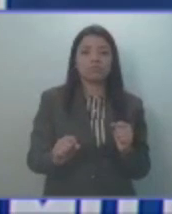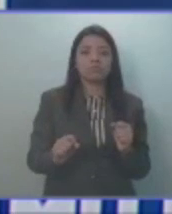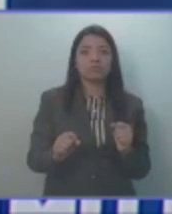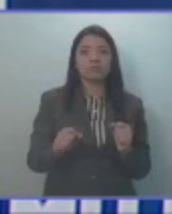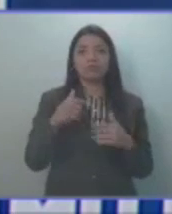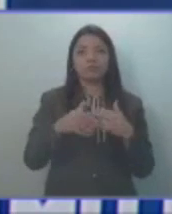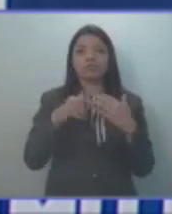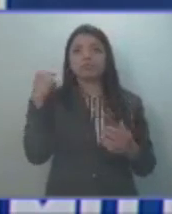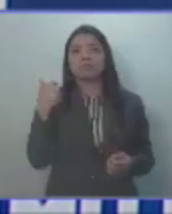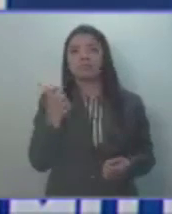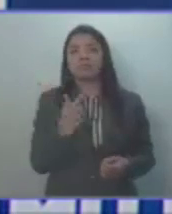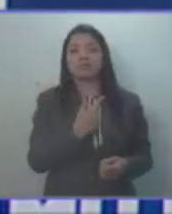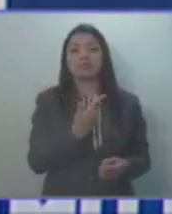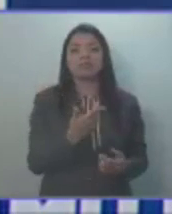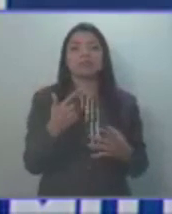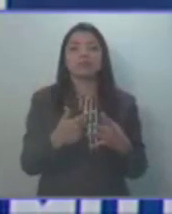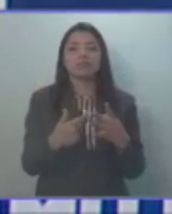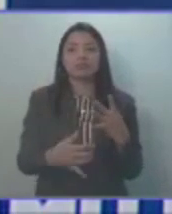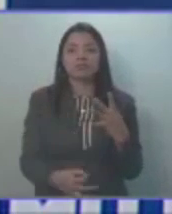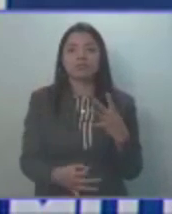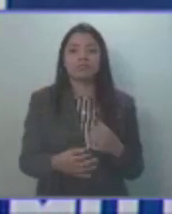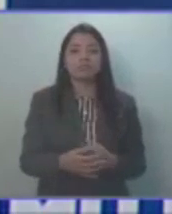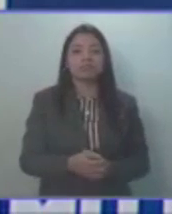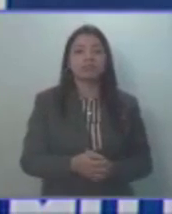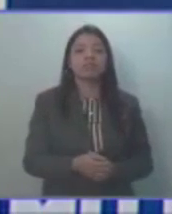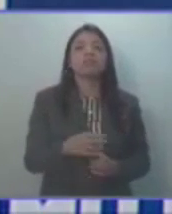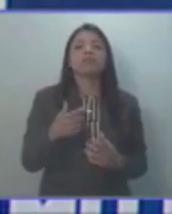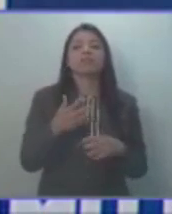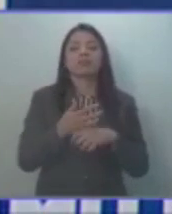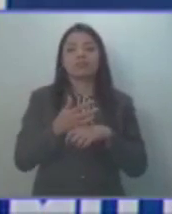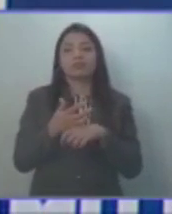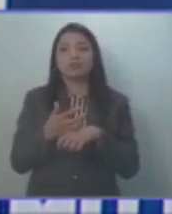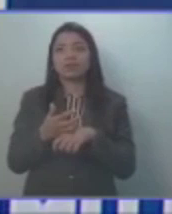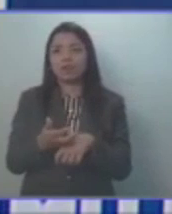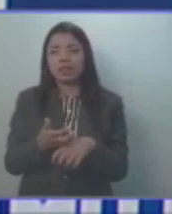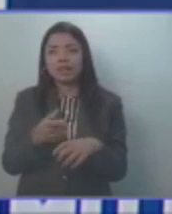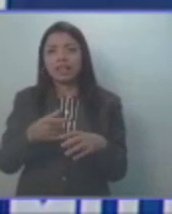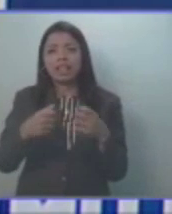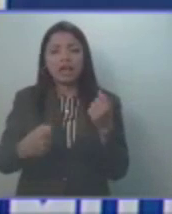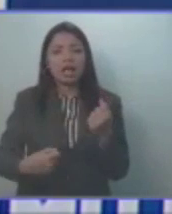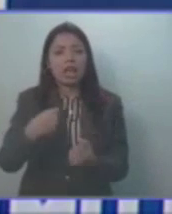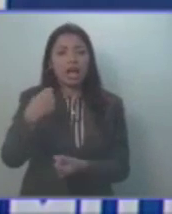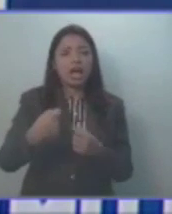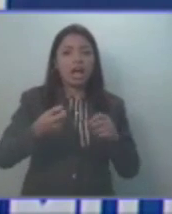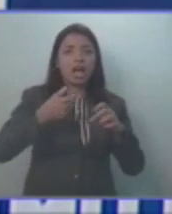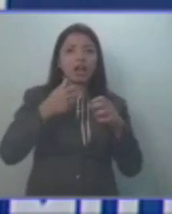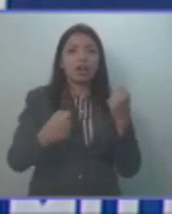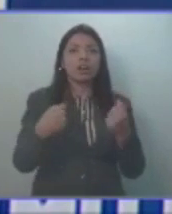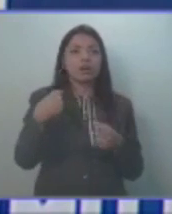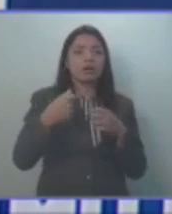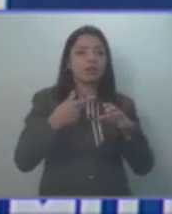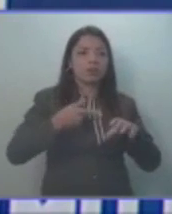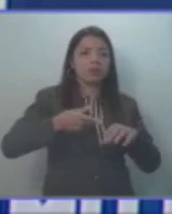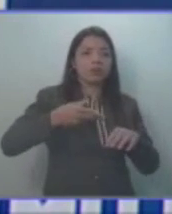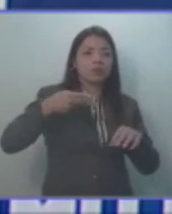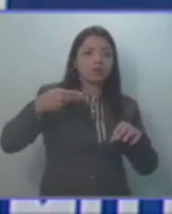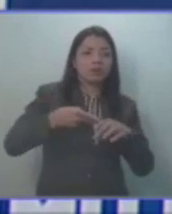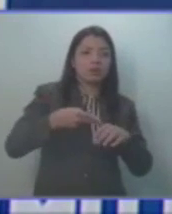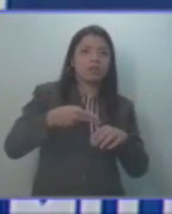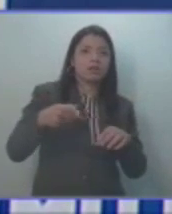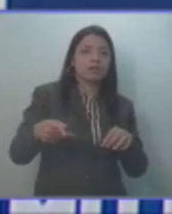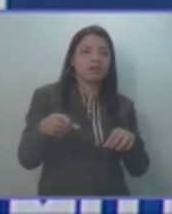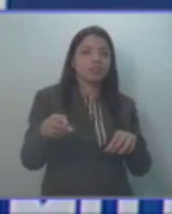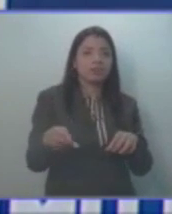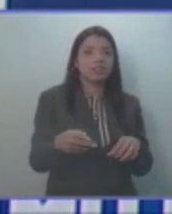también he presentado una ley de fomento al transporte eléctrico que eso también vendría a ser un mecanismo que